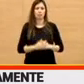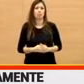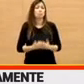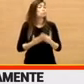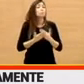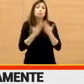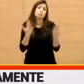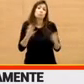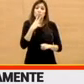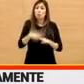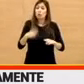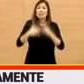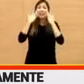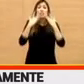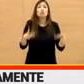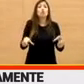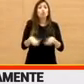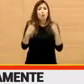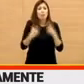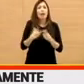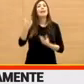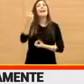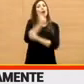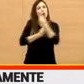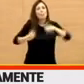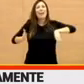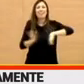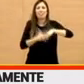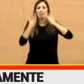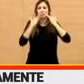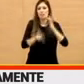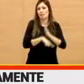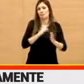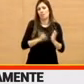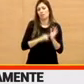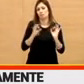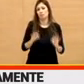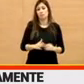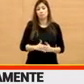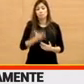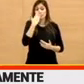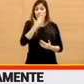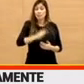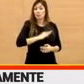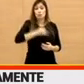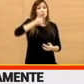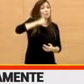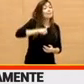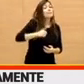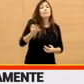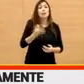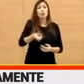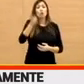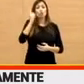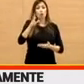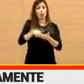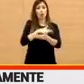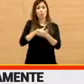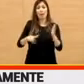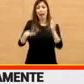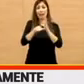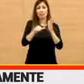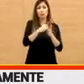con economía de izquierdas. Creemos, señor Sánchez, que no se trata solo de derogar el artículo 315.3